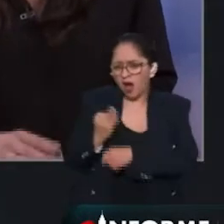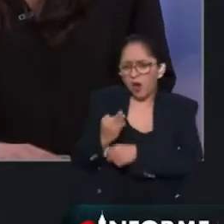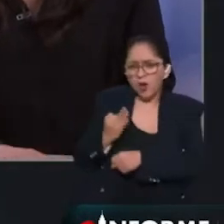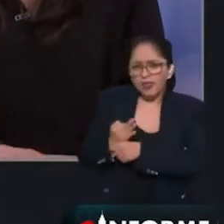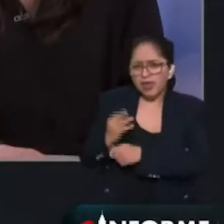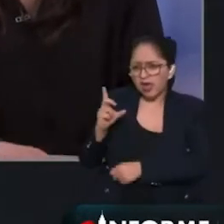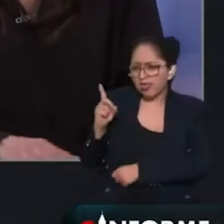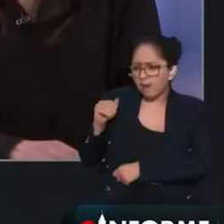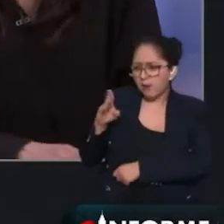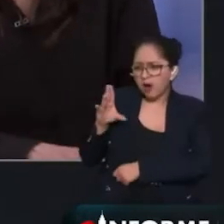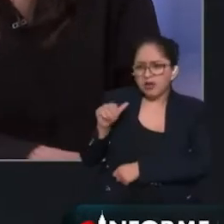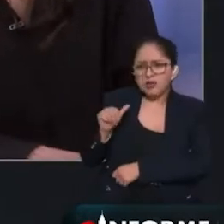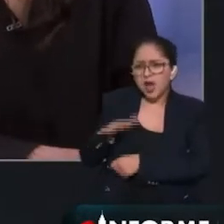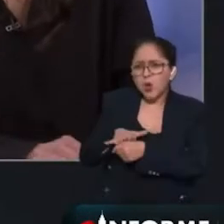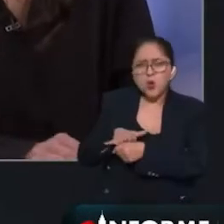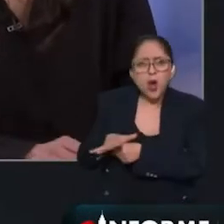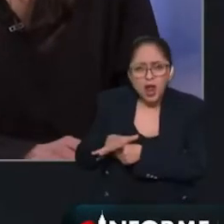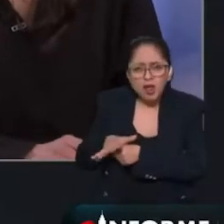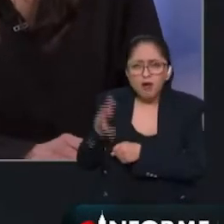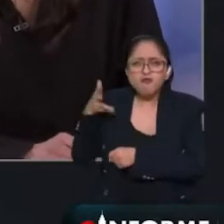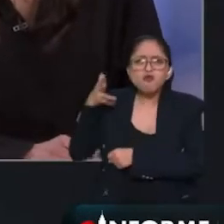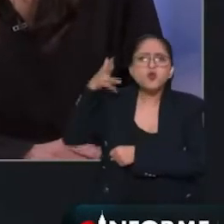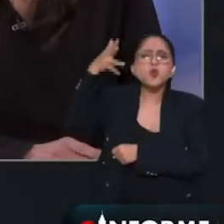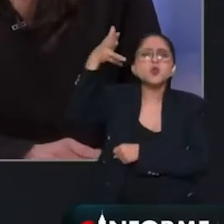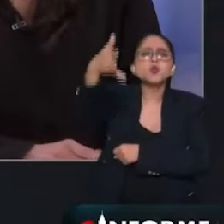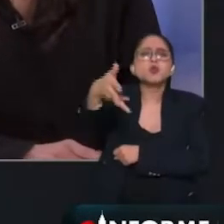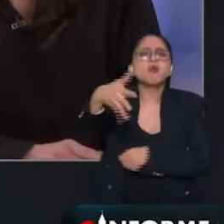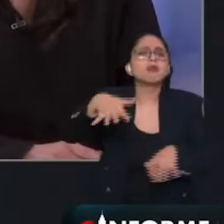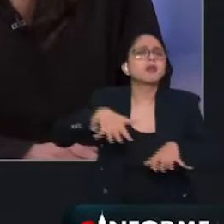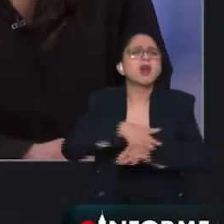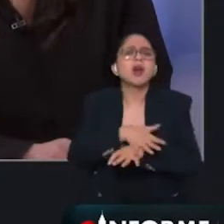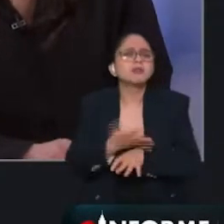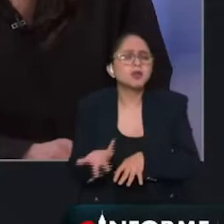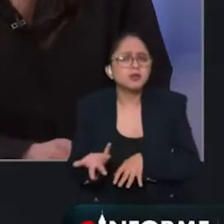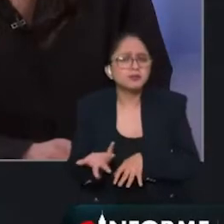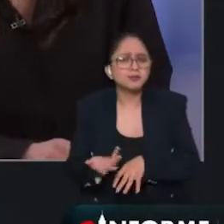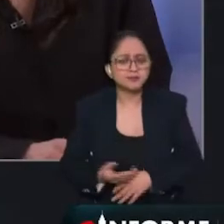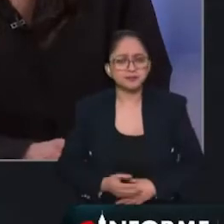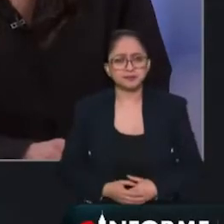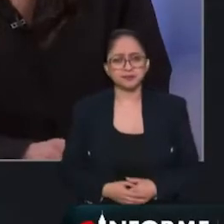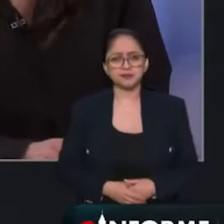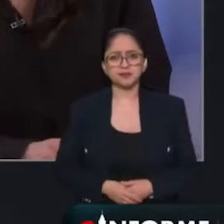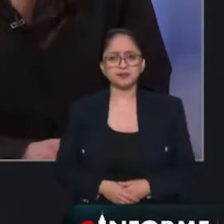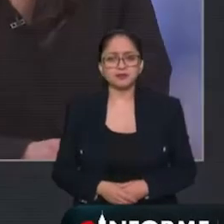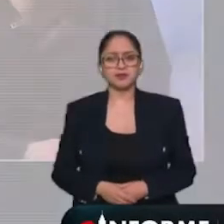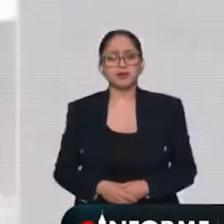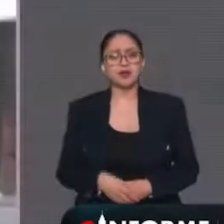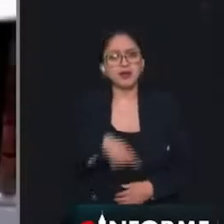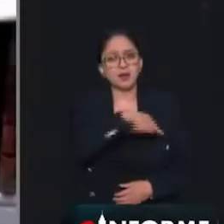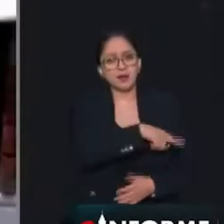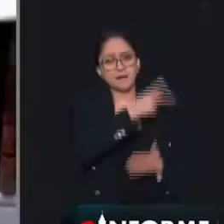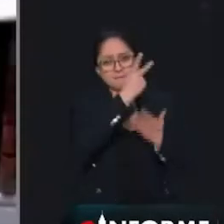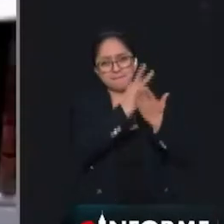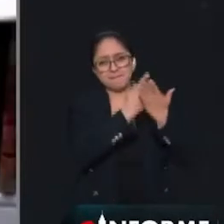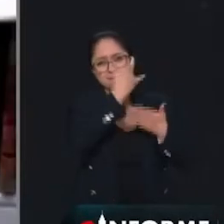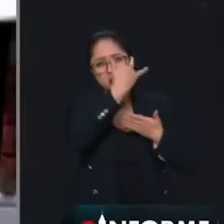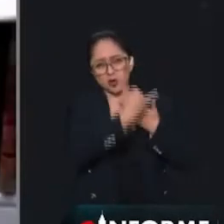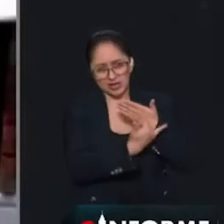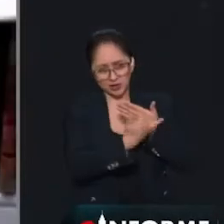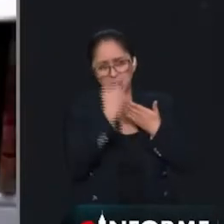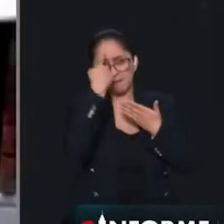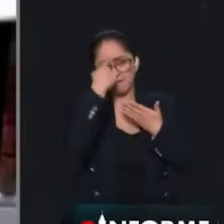construir? Mira, yo creo que el proyecto, por supuesto, de la consulta es un proyecto de democracia